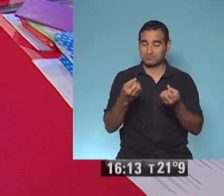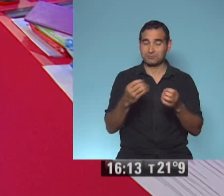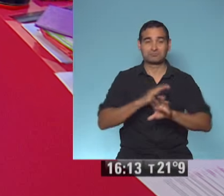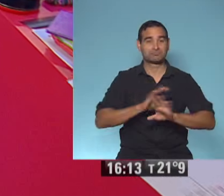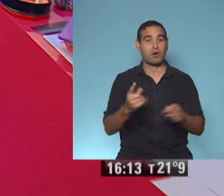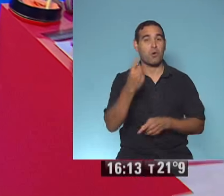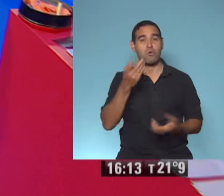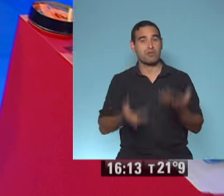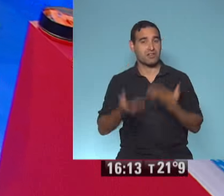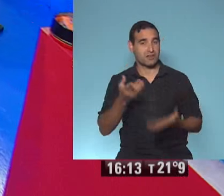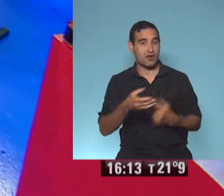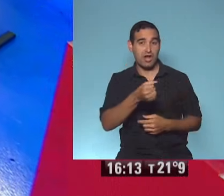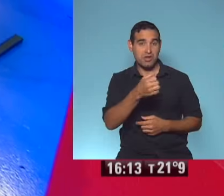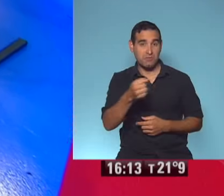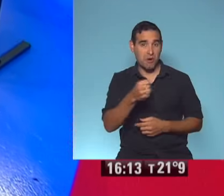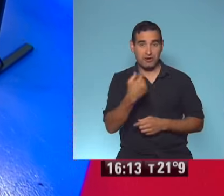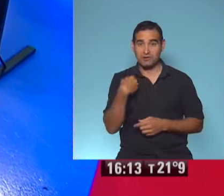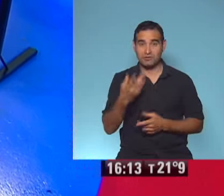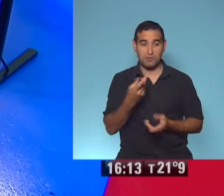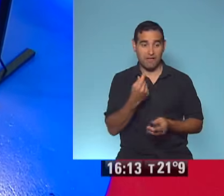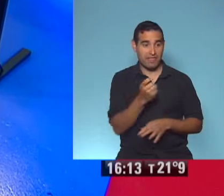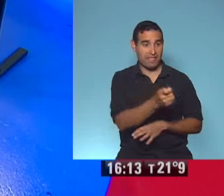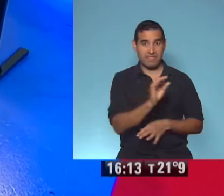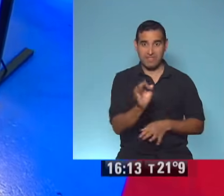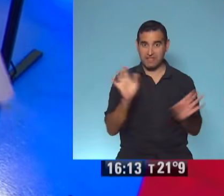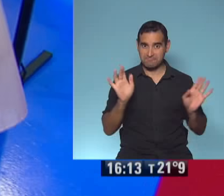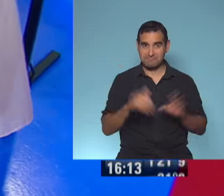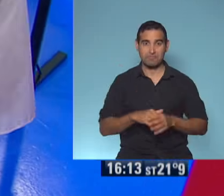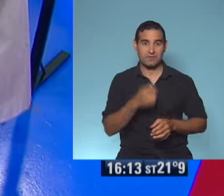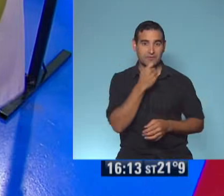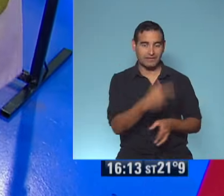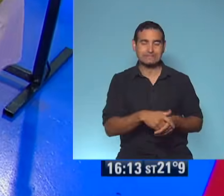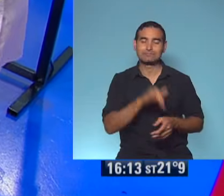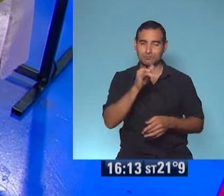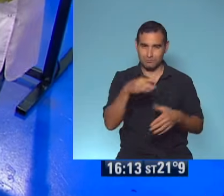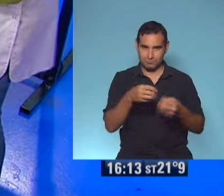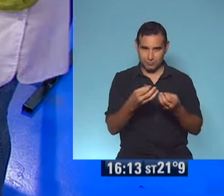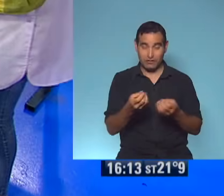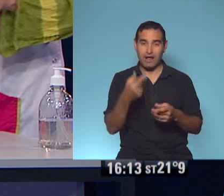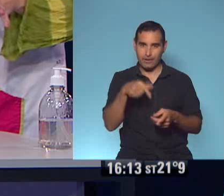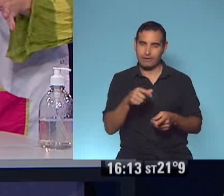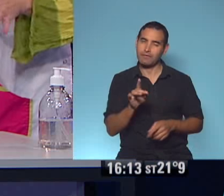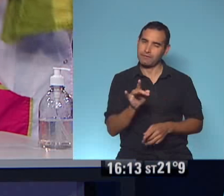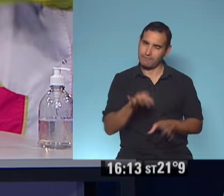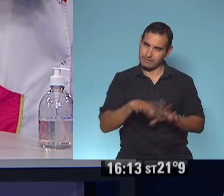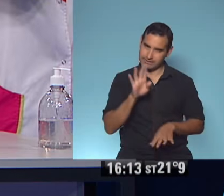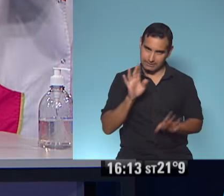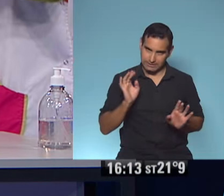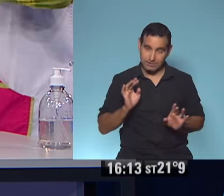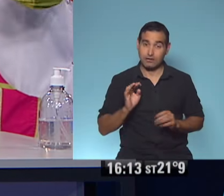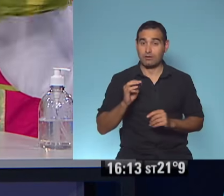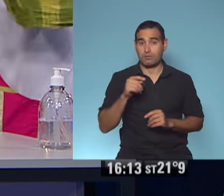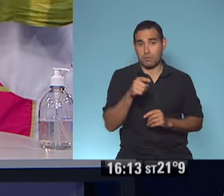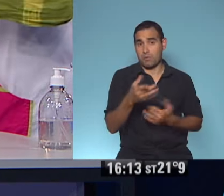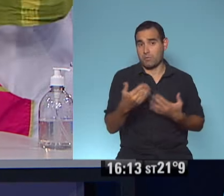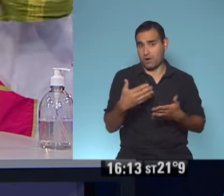un kilo de limones y no le tengo que dar vuelto. Qué fácil me lo hace. Muy bien, ahora vamos a hacerlo un poco más complicado. Ustedes van a